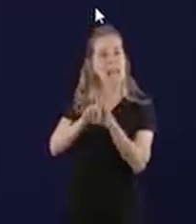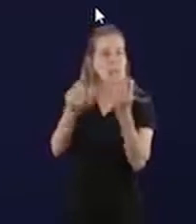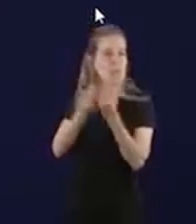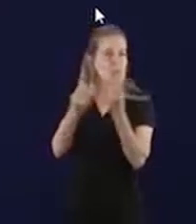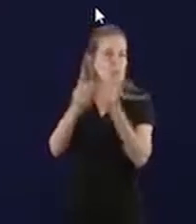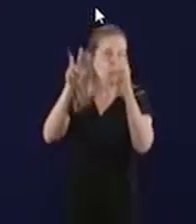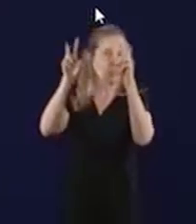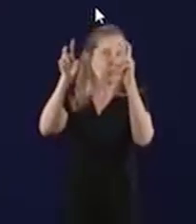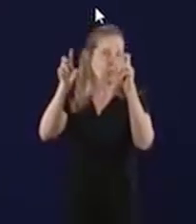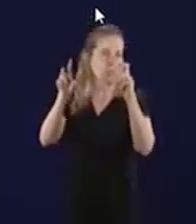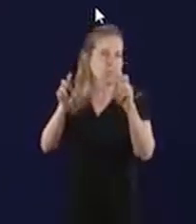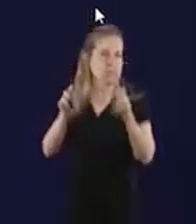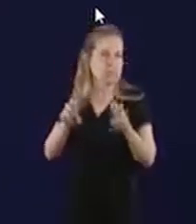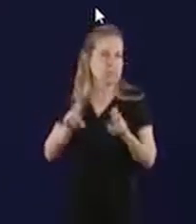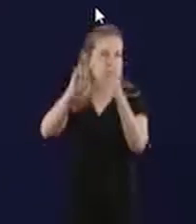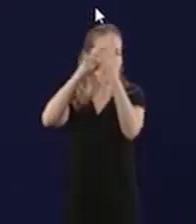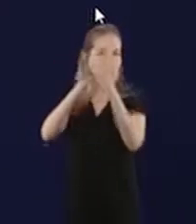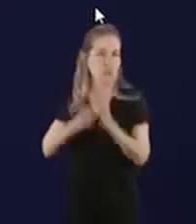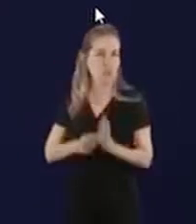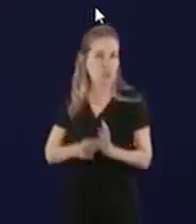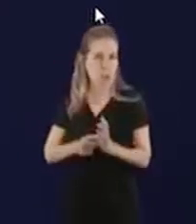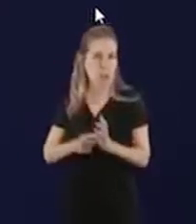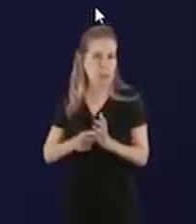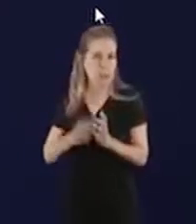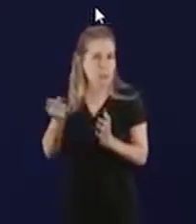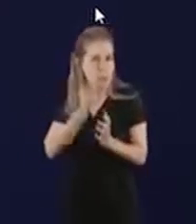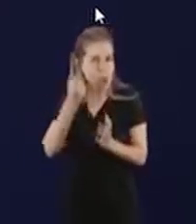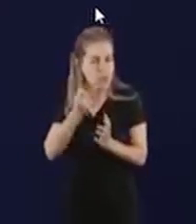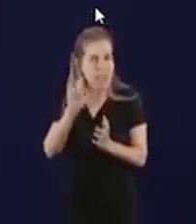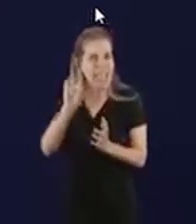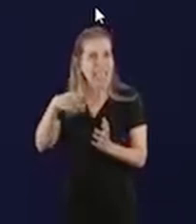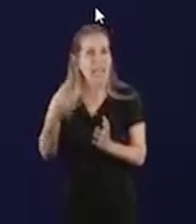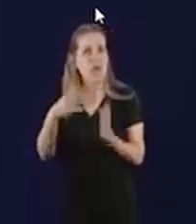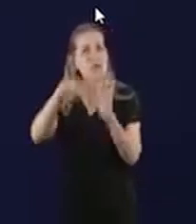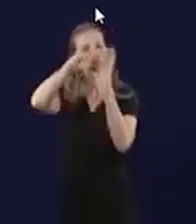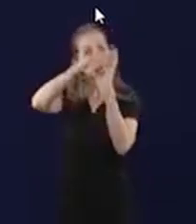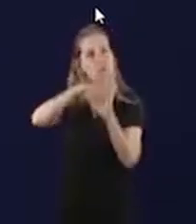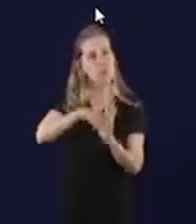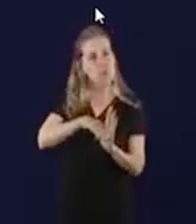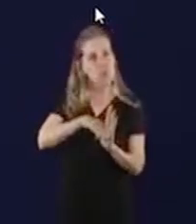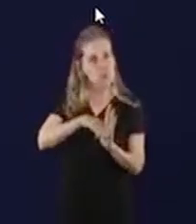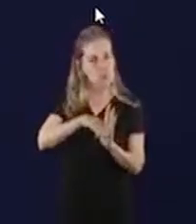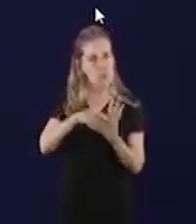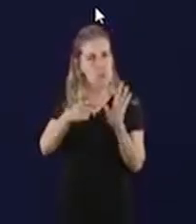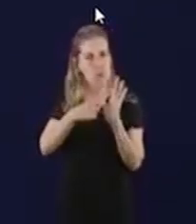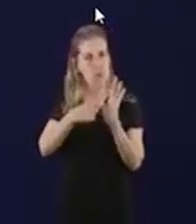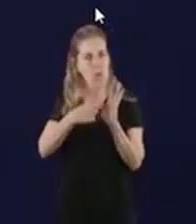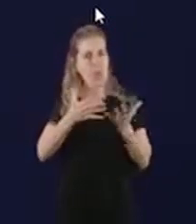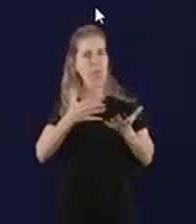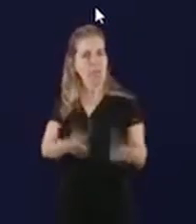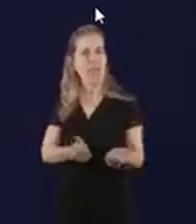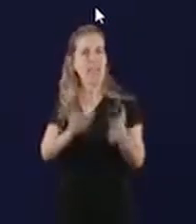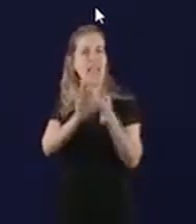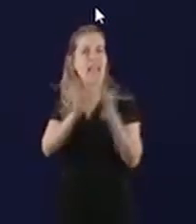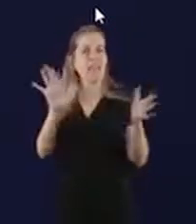vez algún detalle adicional por parte de las carteras pero el dnu está a las claras que efectivamente defiende la libertad de la